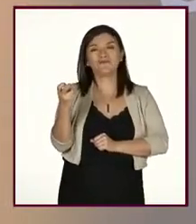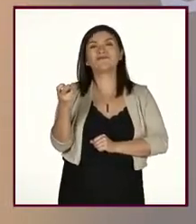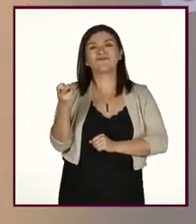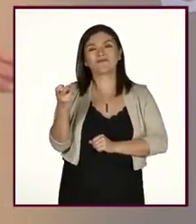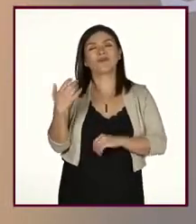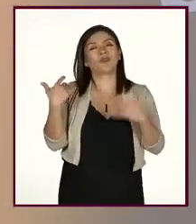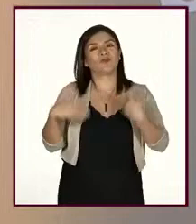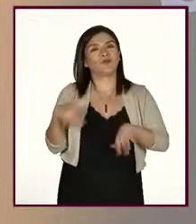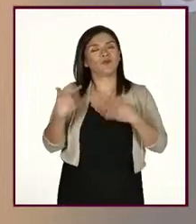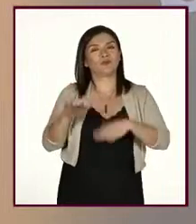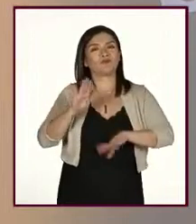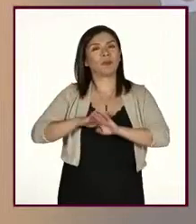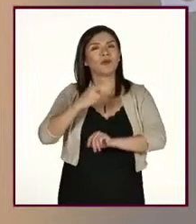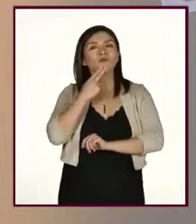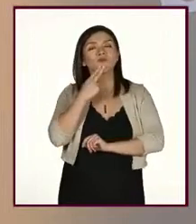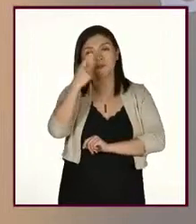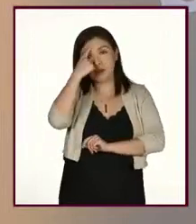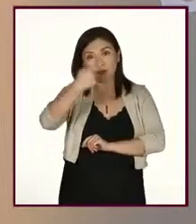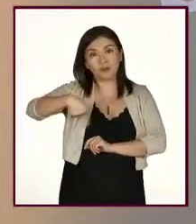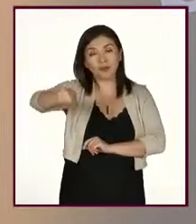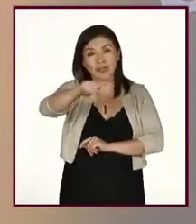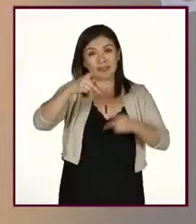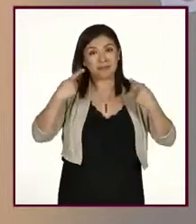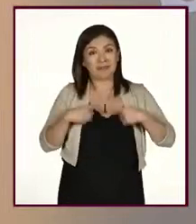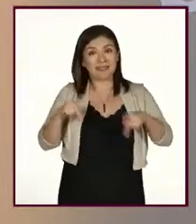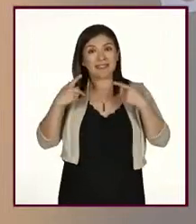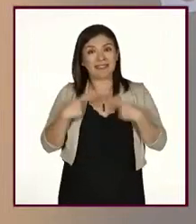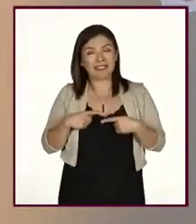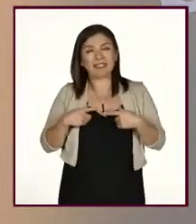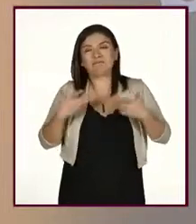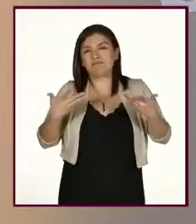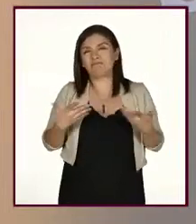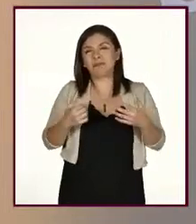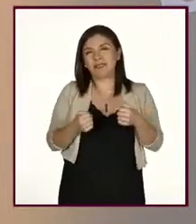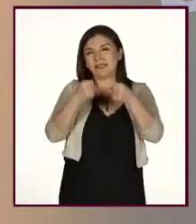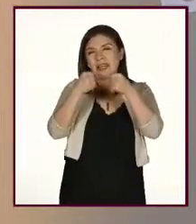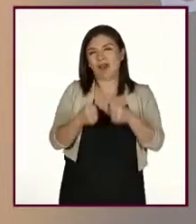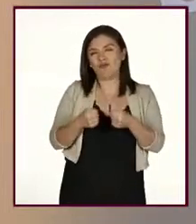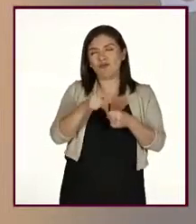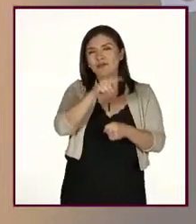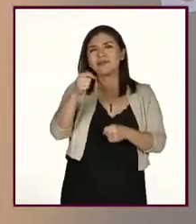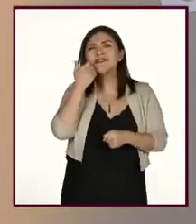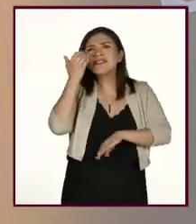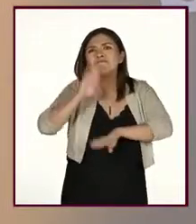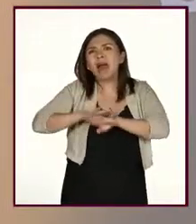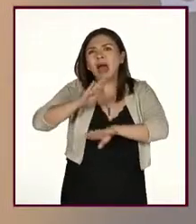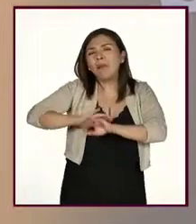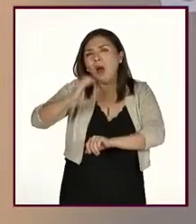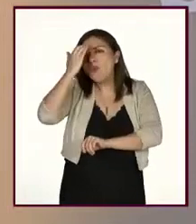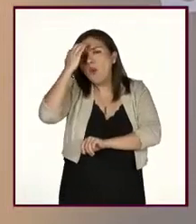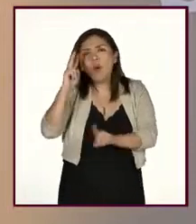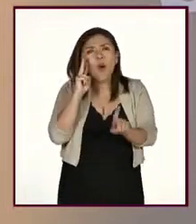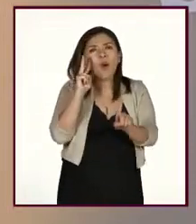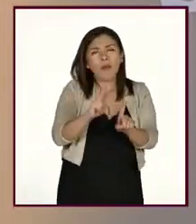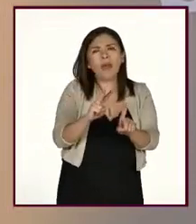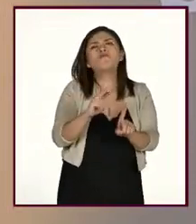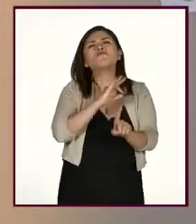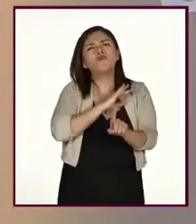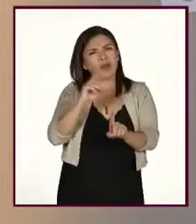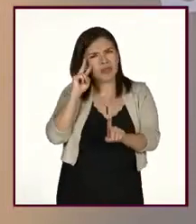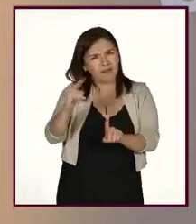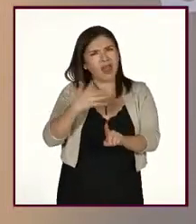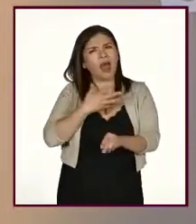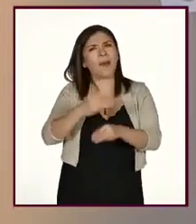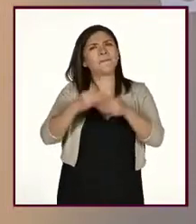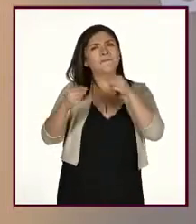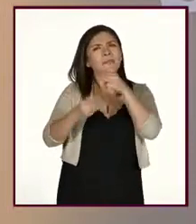que es de gran utilidad para ustedes, pues seguramente querrán saber más y pueden revisar, obviamente, el